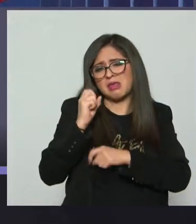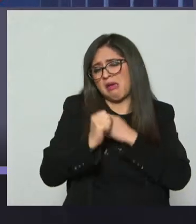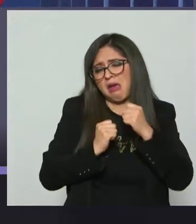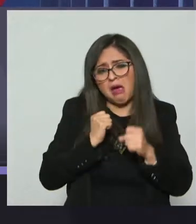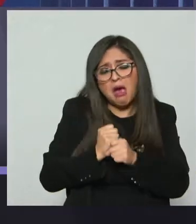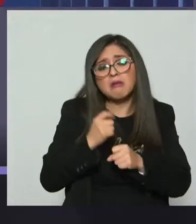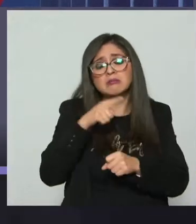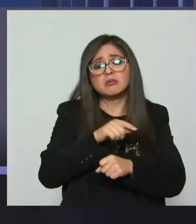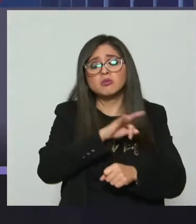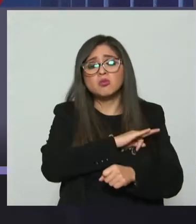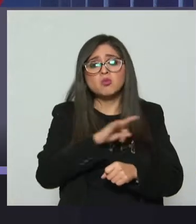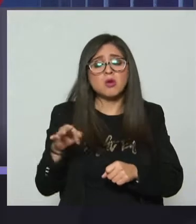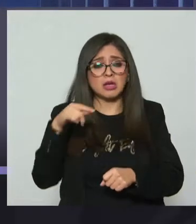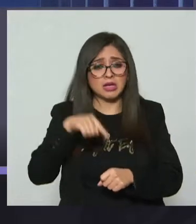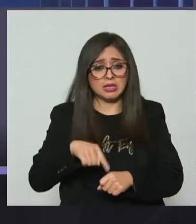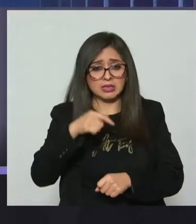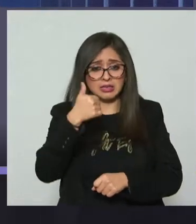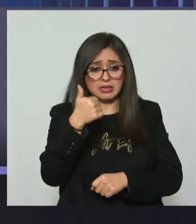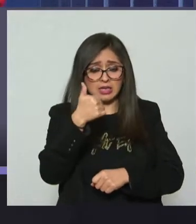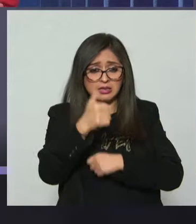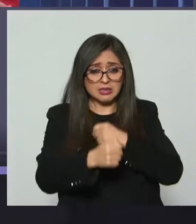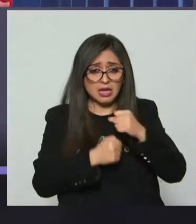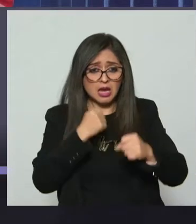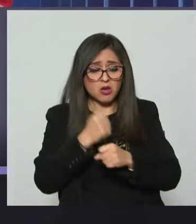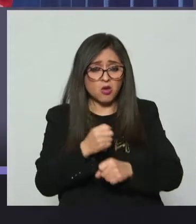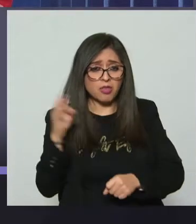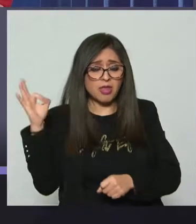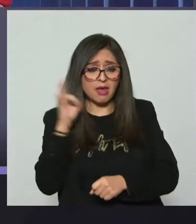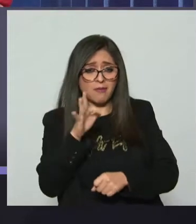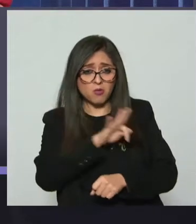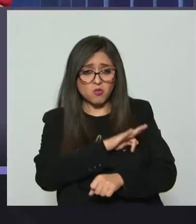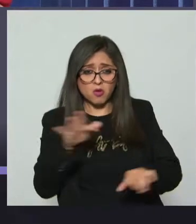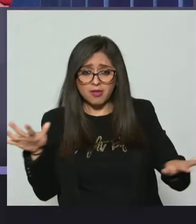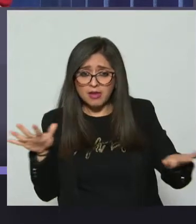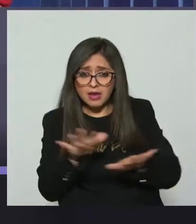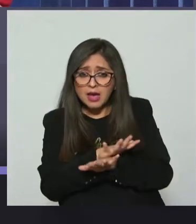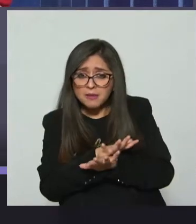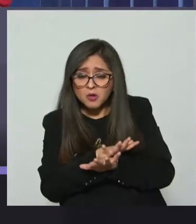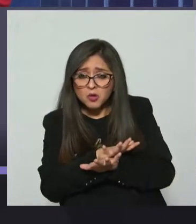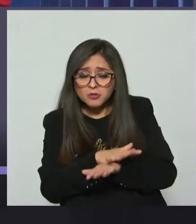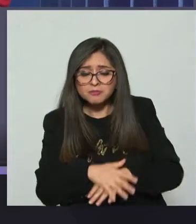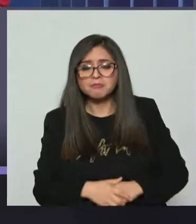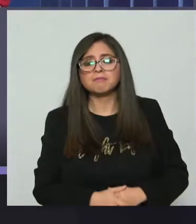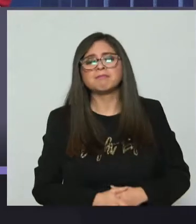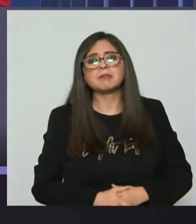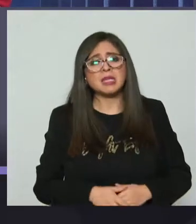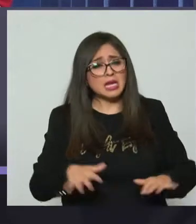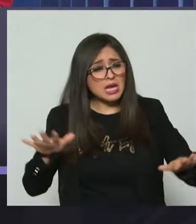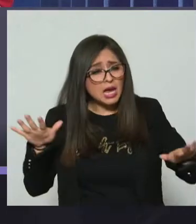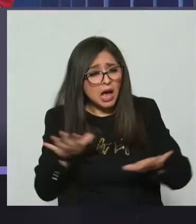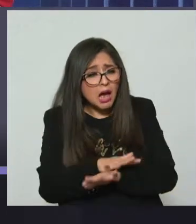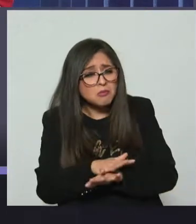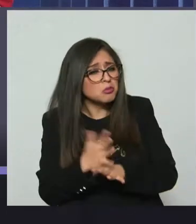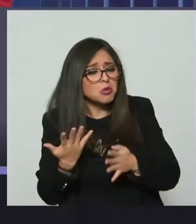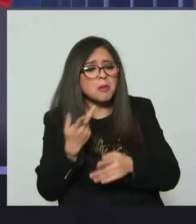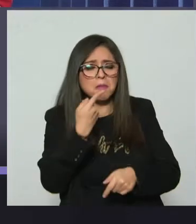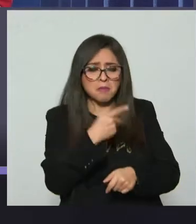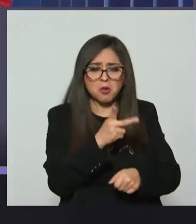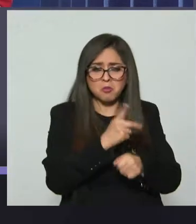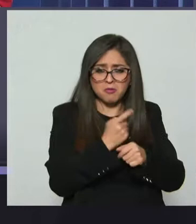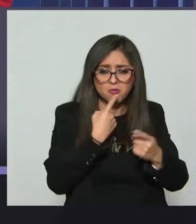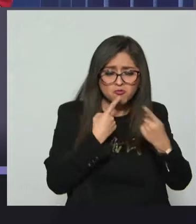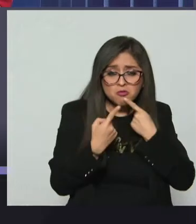hacer en este periodo, en este sexenio, este cambio? Pues tiene que darse la discusión por lo menos. Yo creo que sí puede hacerse el